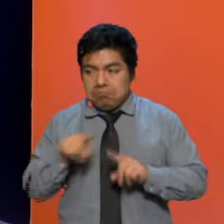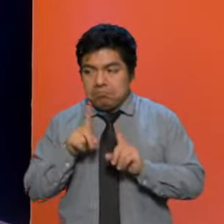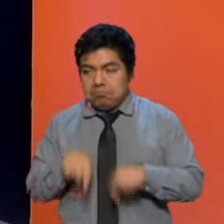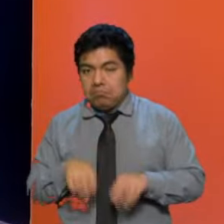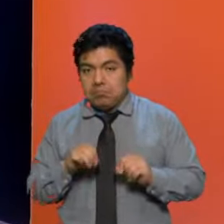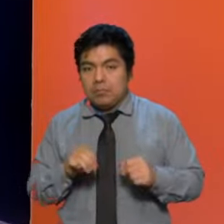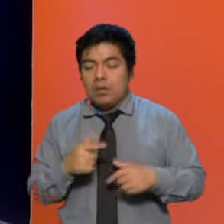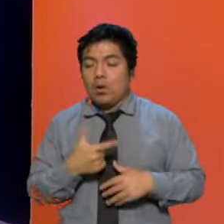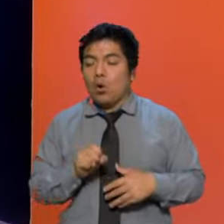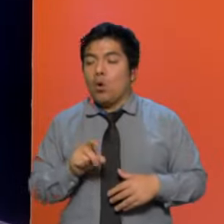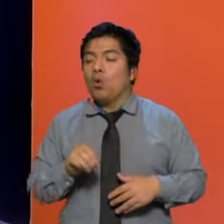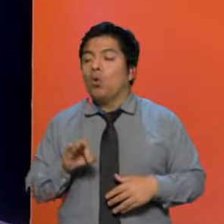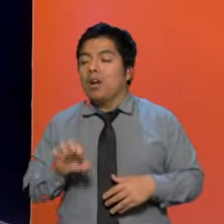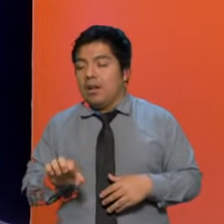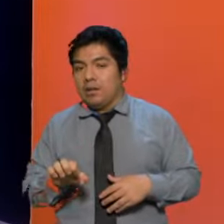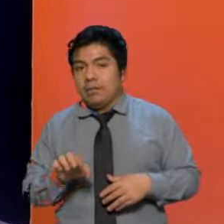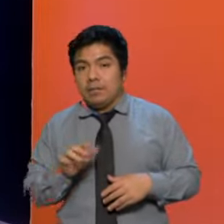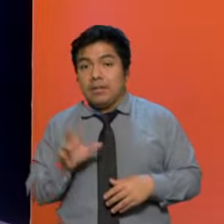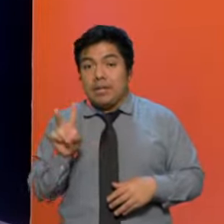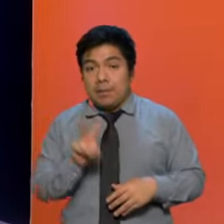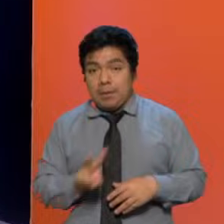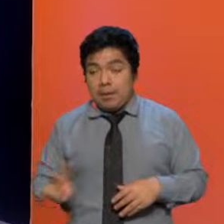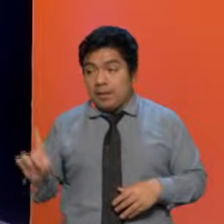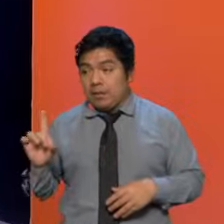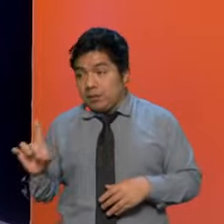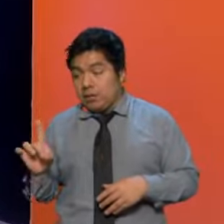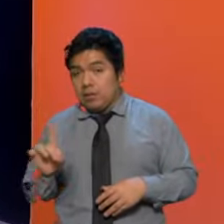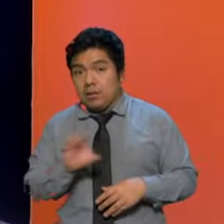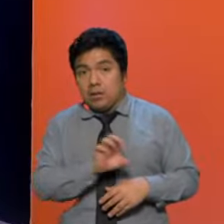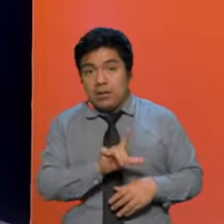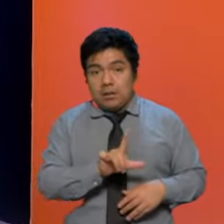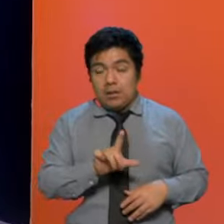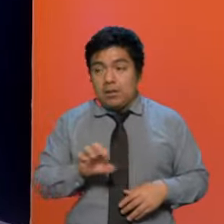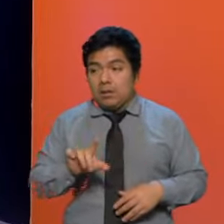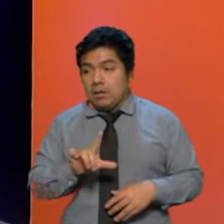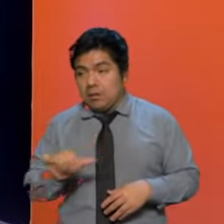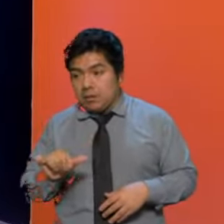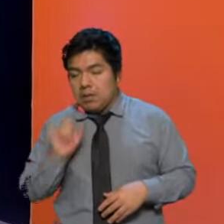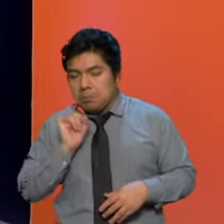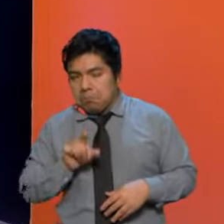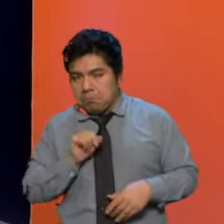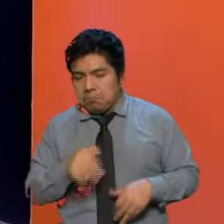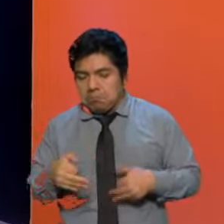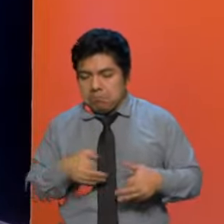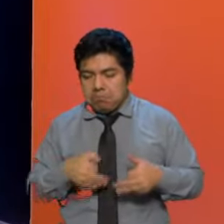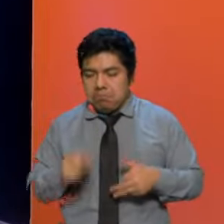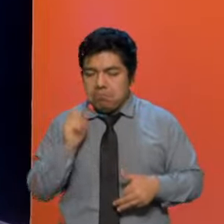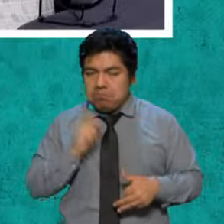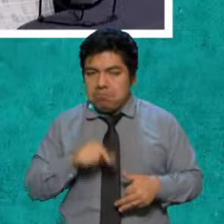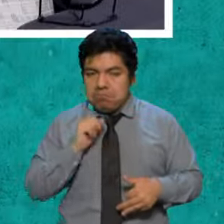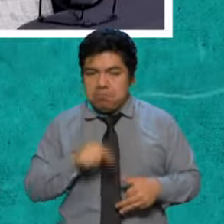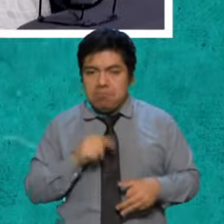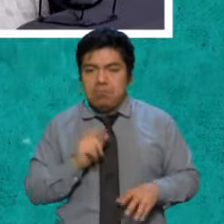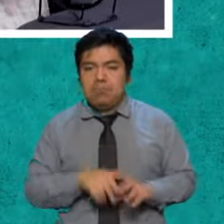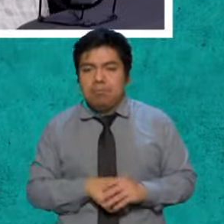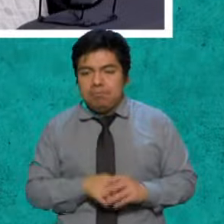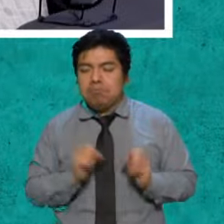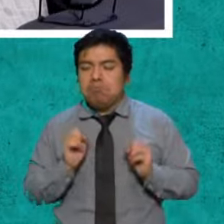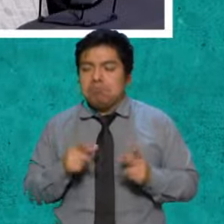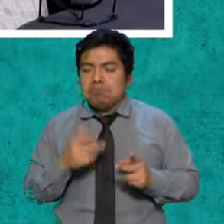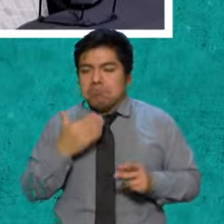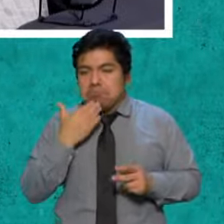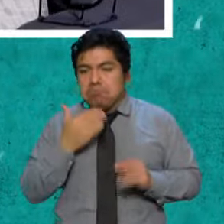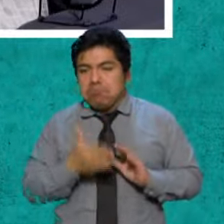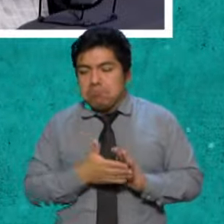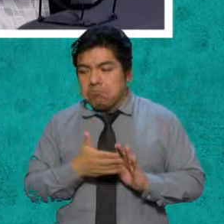en Go Live. Y de viernes a domingo estamos con él y ella en el mismo teatro, las mismas personas. Ahí está. Pues todavía les queda